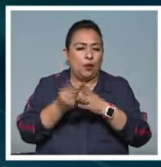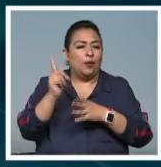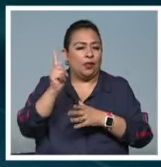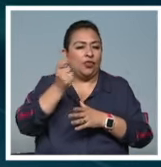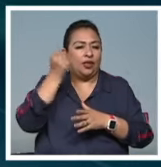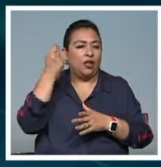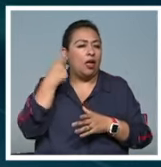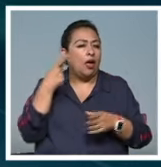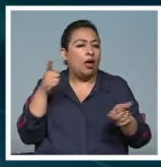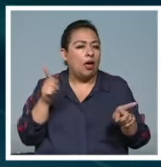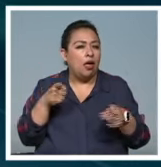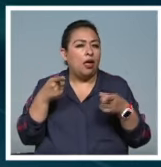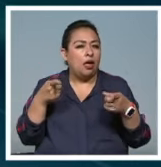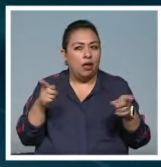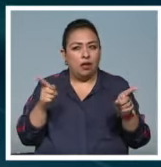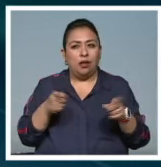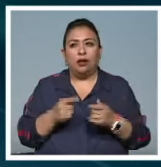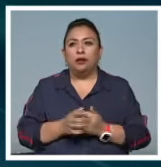tecnologías.